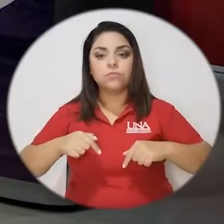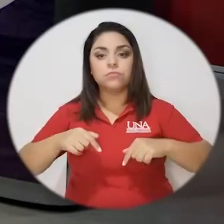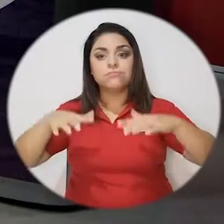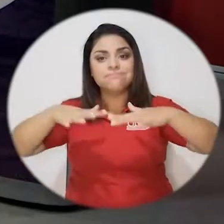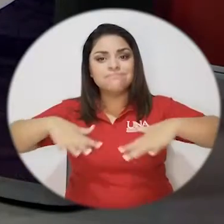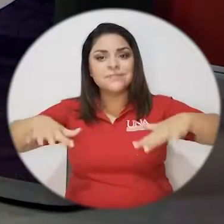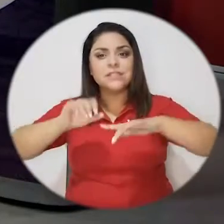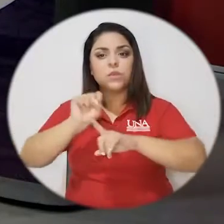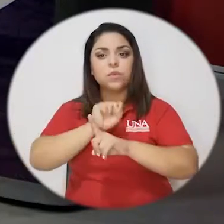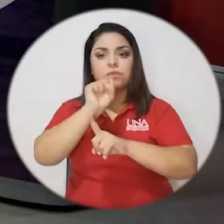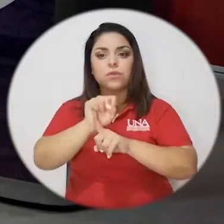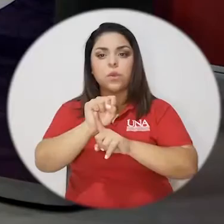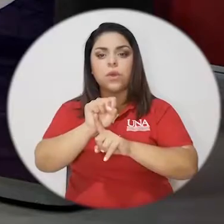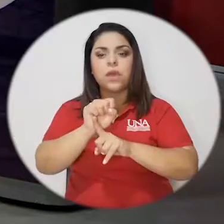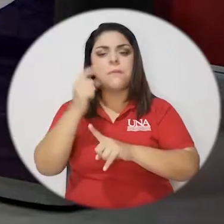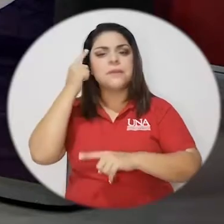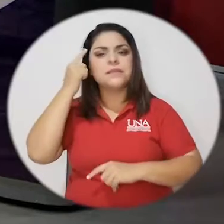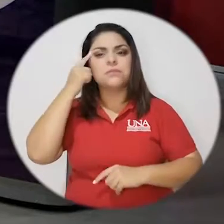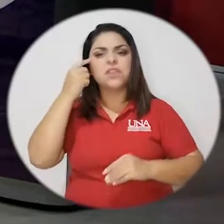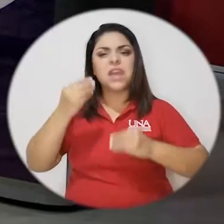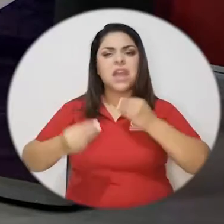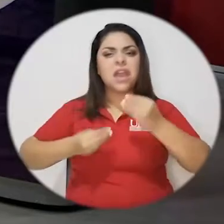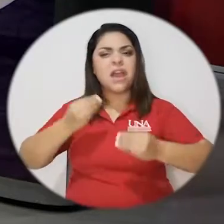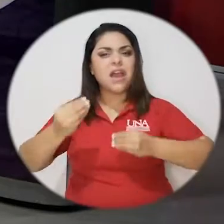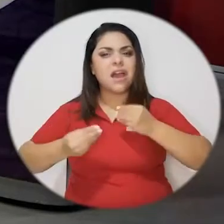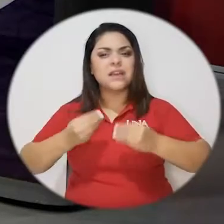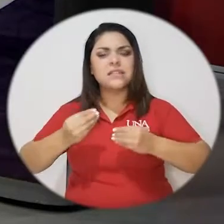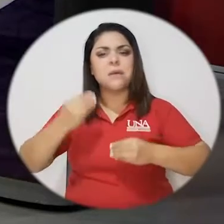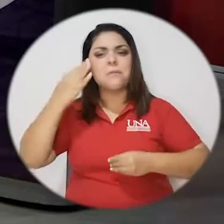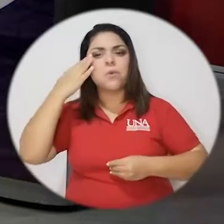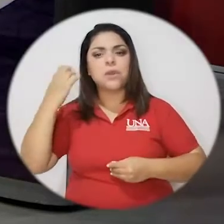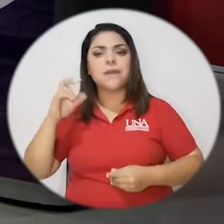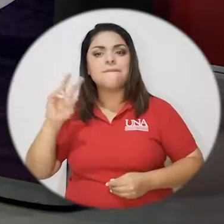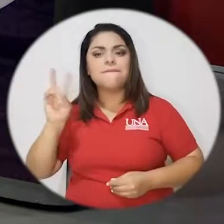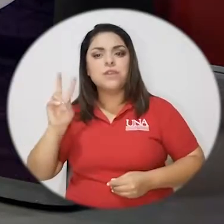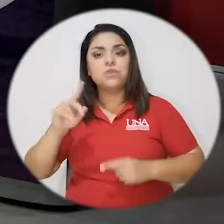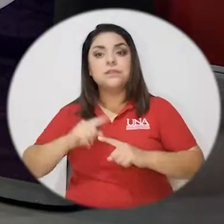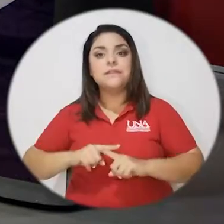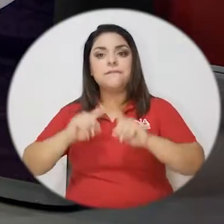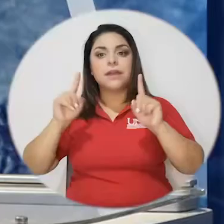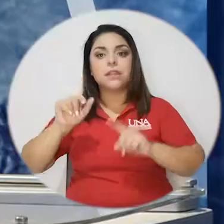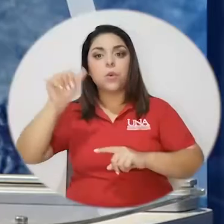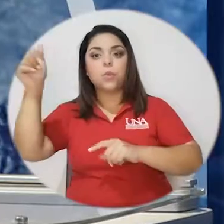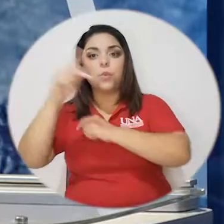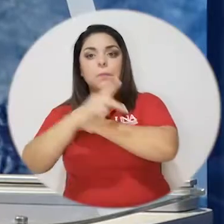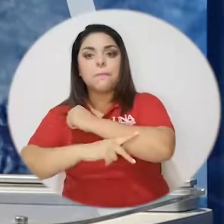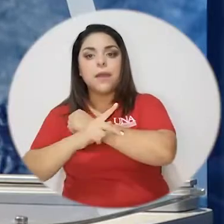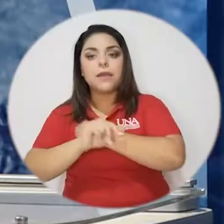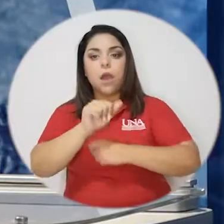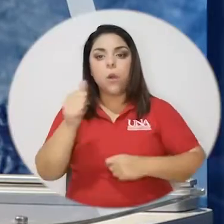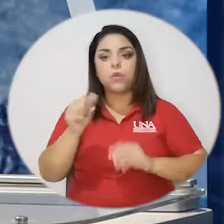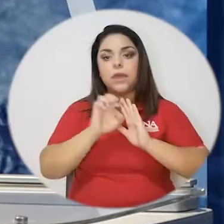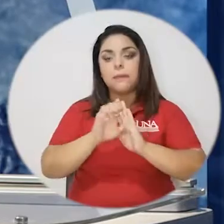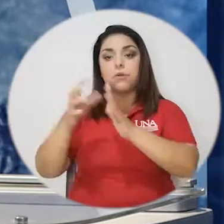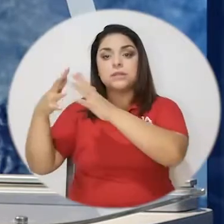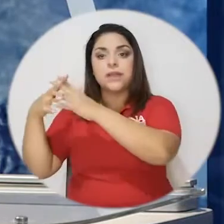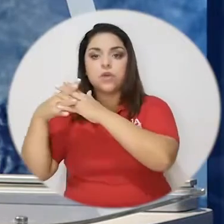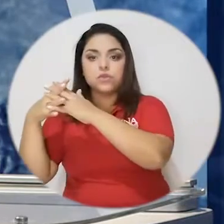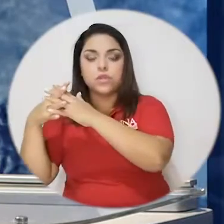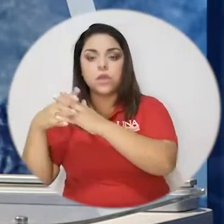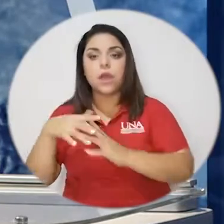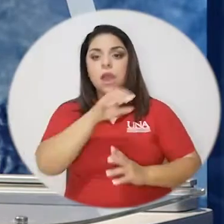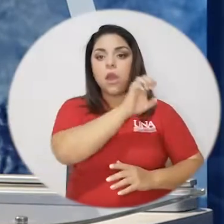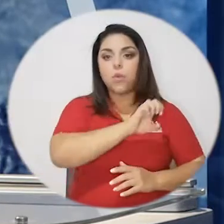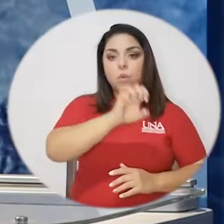preguntamos qué hace que el virus se comporte diferente de una latitud a otra, porque entre Estados Unidos, Europa, Panamá y